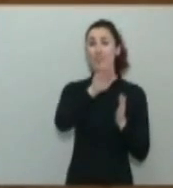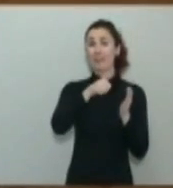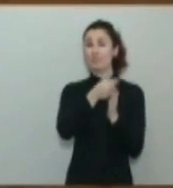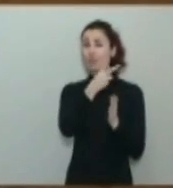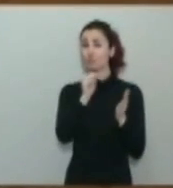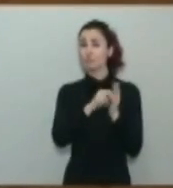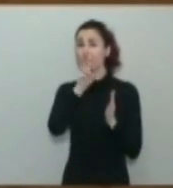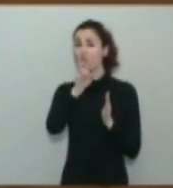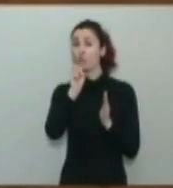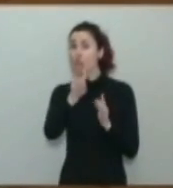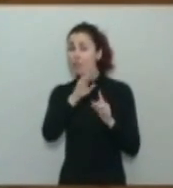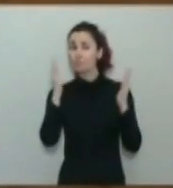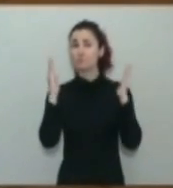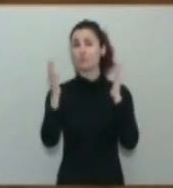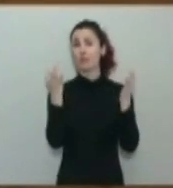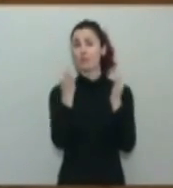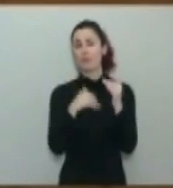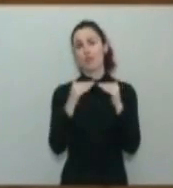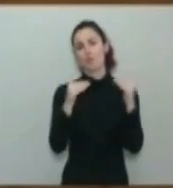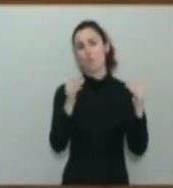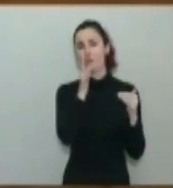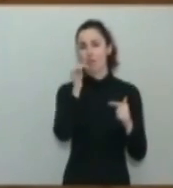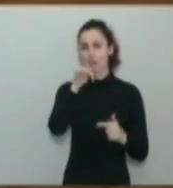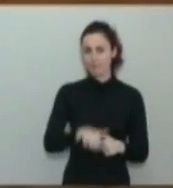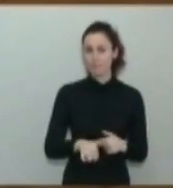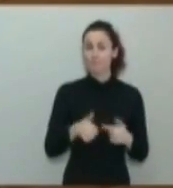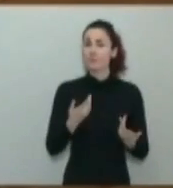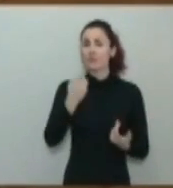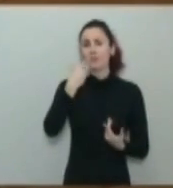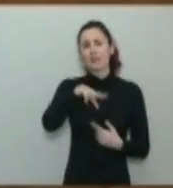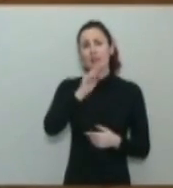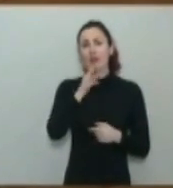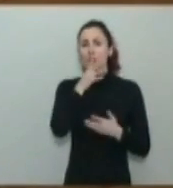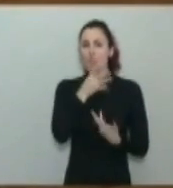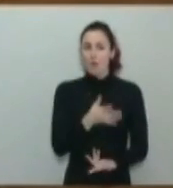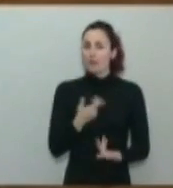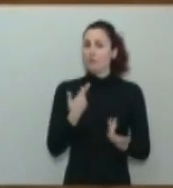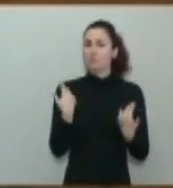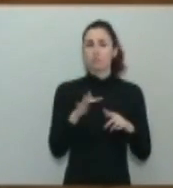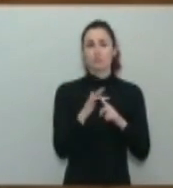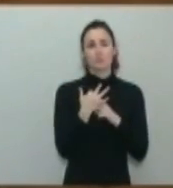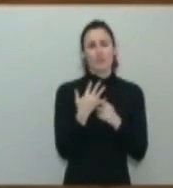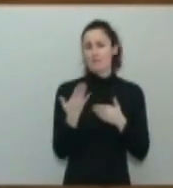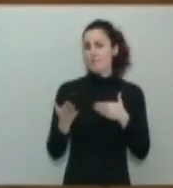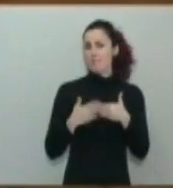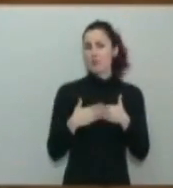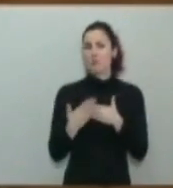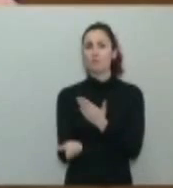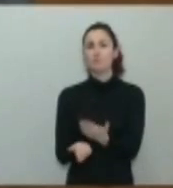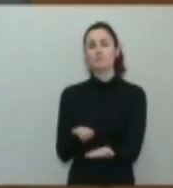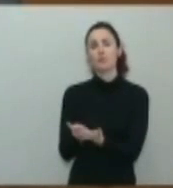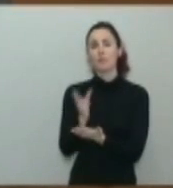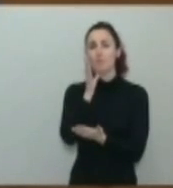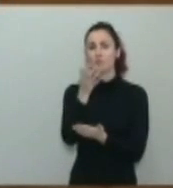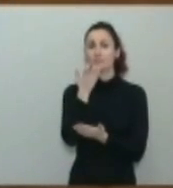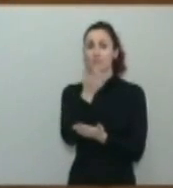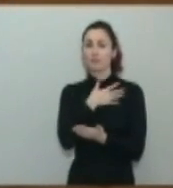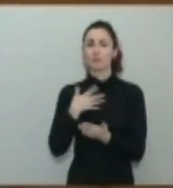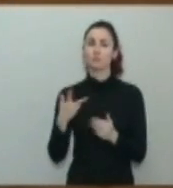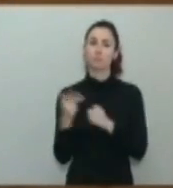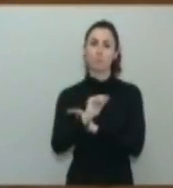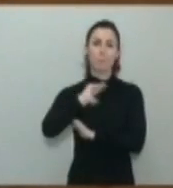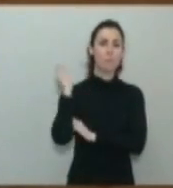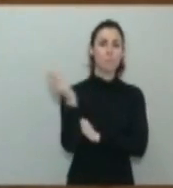2011-2012. Entendemos que en las presentes circunstancias es lo mínimo que puede requerirse si queremos evitar un grave